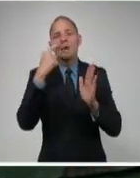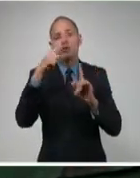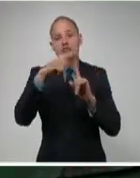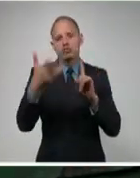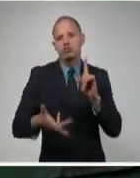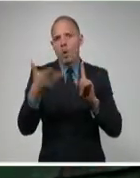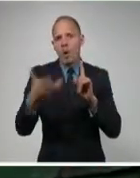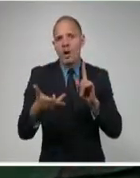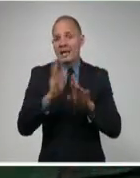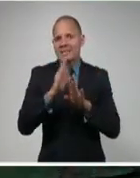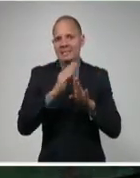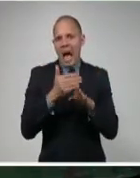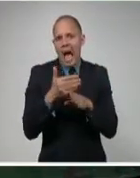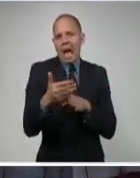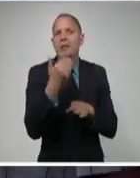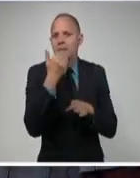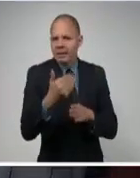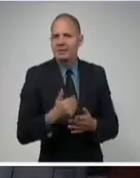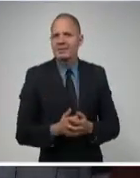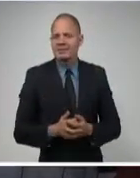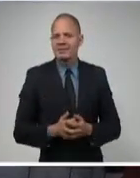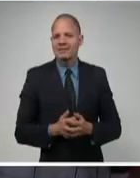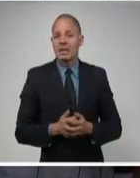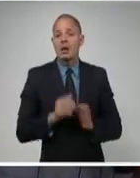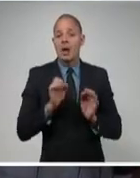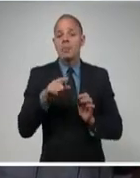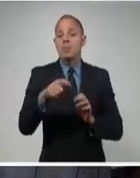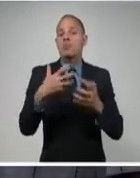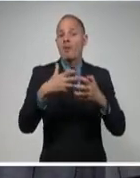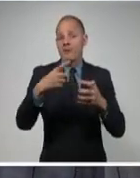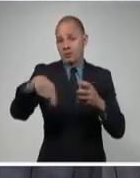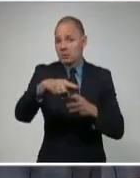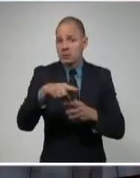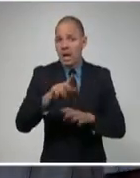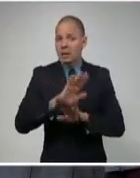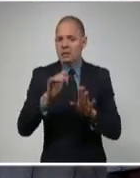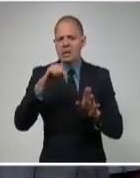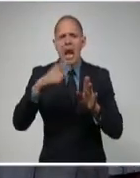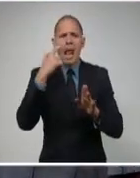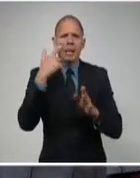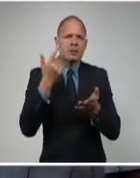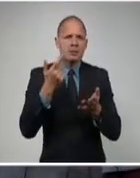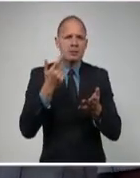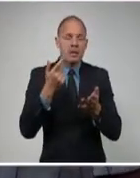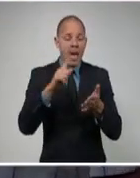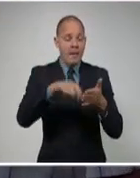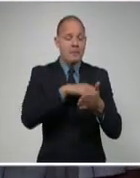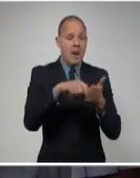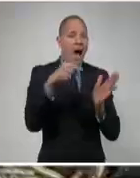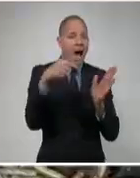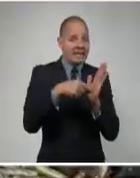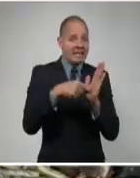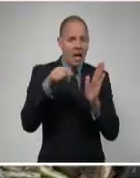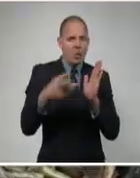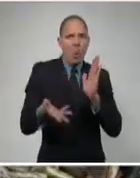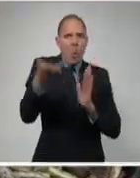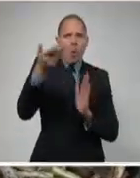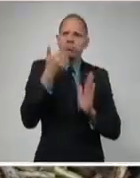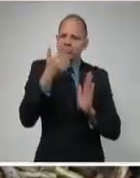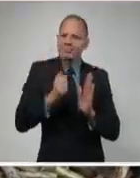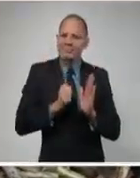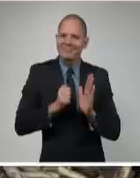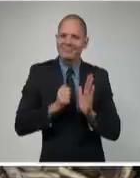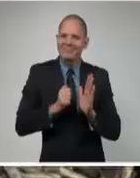previsto para esta fecha. Hoy el Central Uruguay registra un rendimiento industrial superior al planificado, pero no sucede igual con